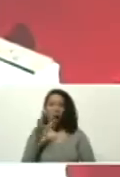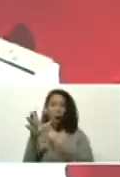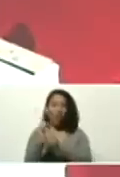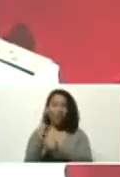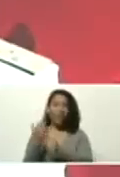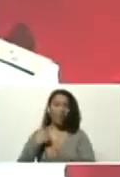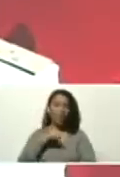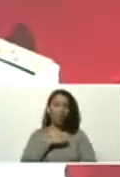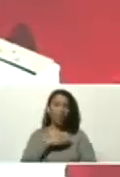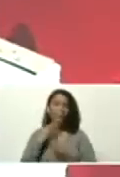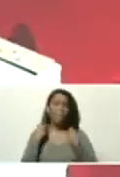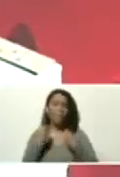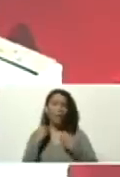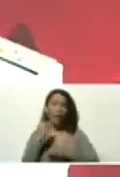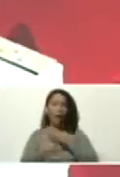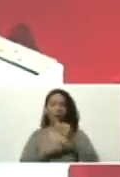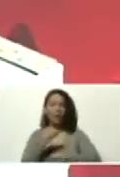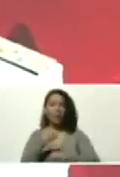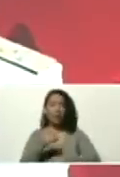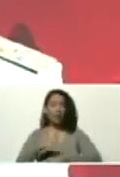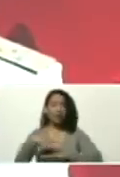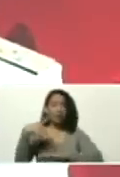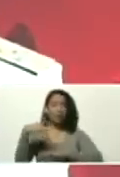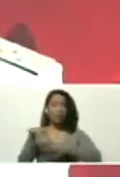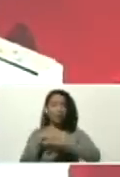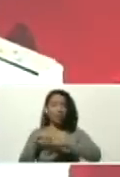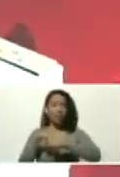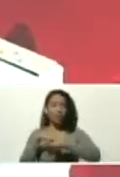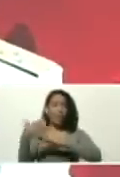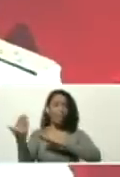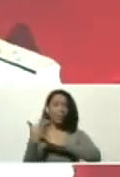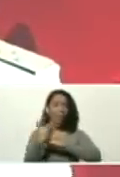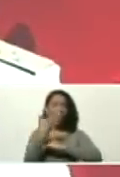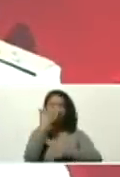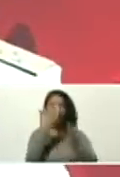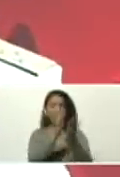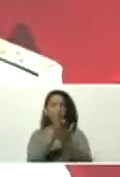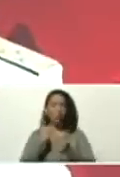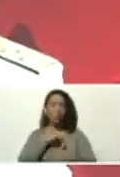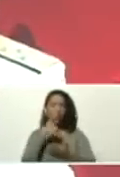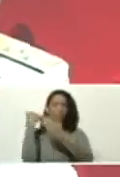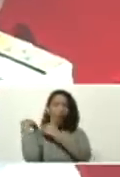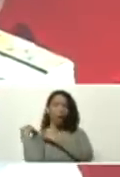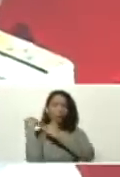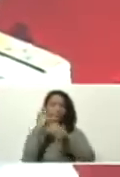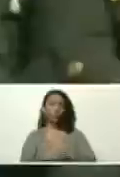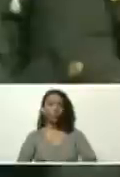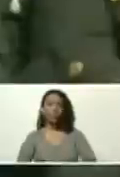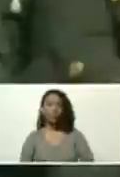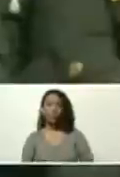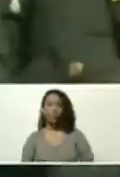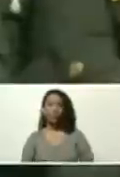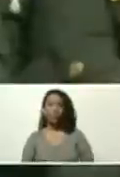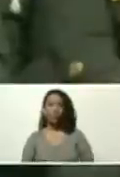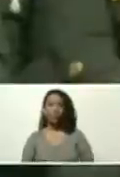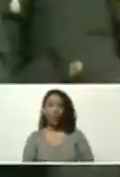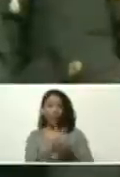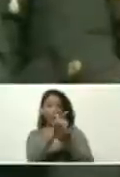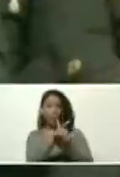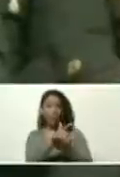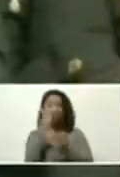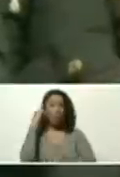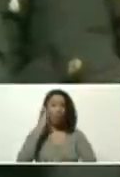nosotros para desempeñar estas delicadas funciones al frente de nuestros cargos en la Armada